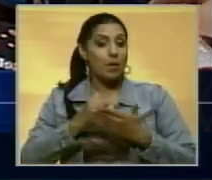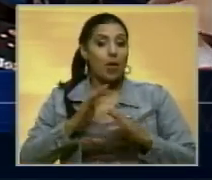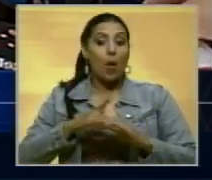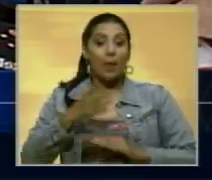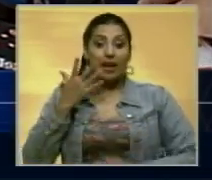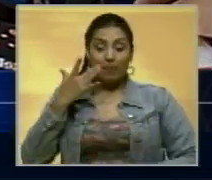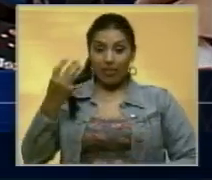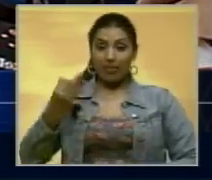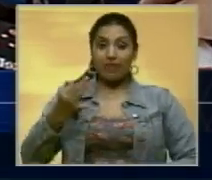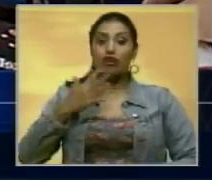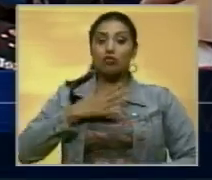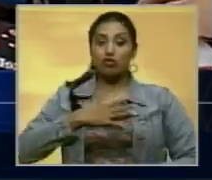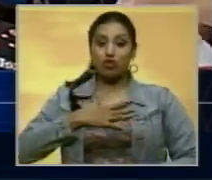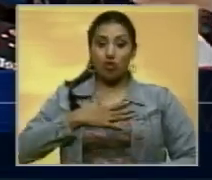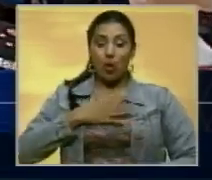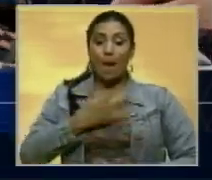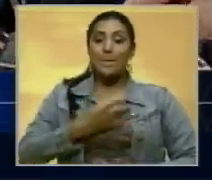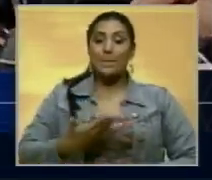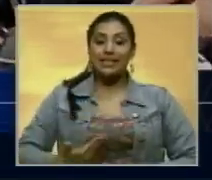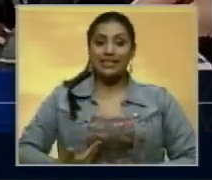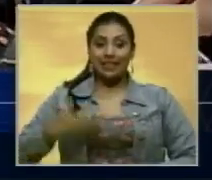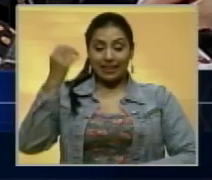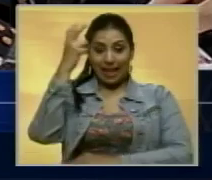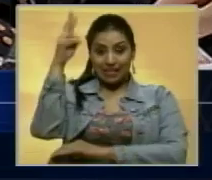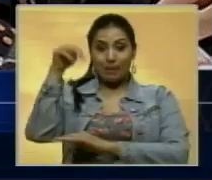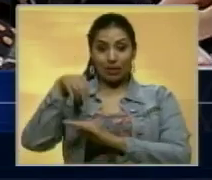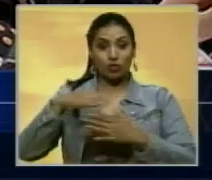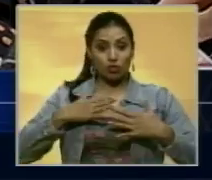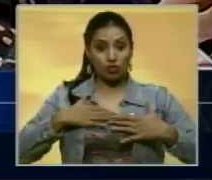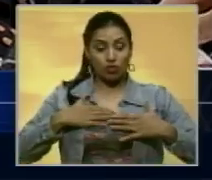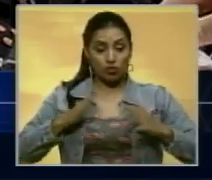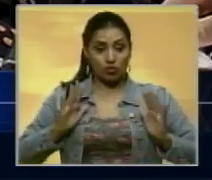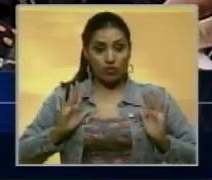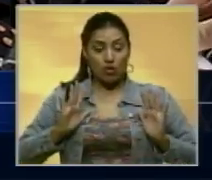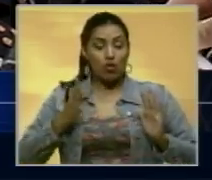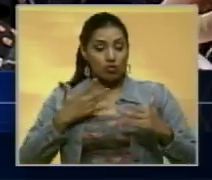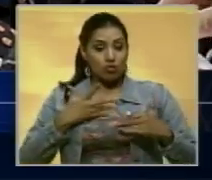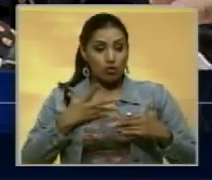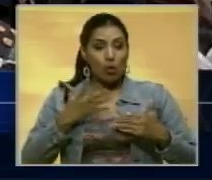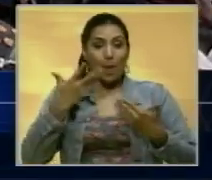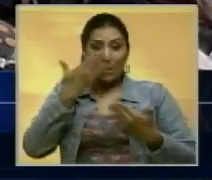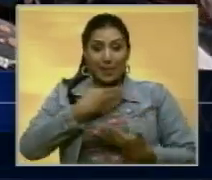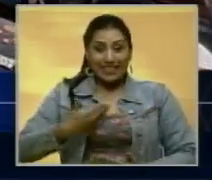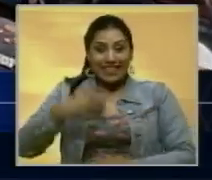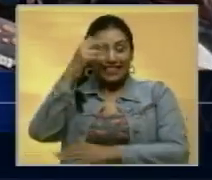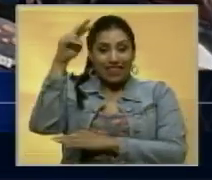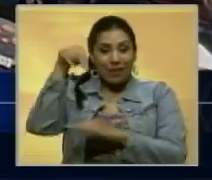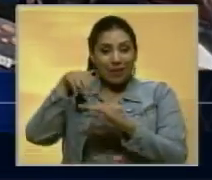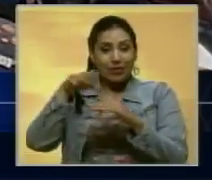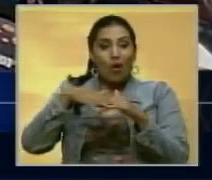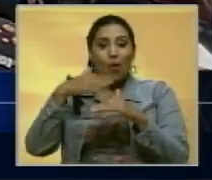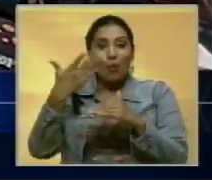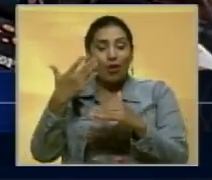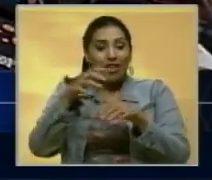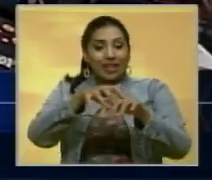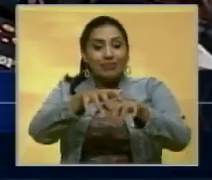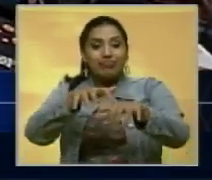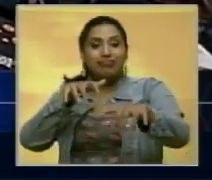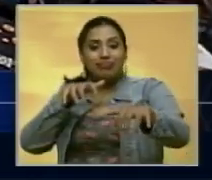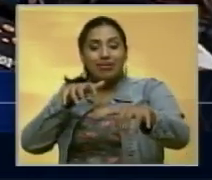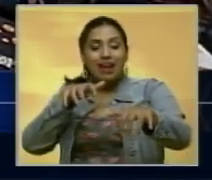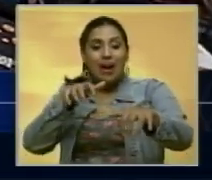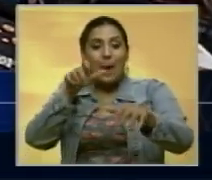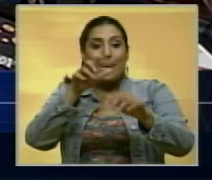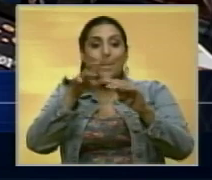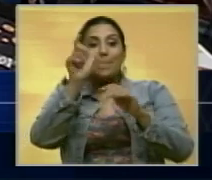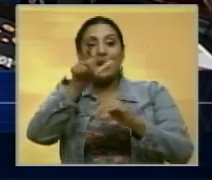si bien es cierto, yo soy el presidente de la Asamblea Nacional, yo soy presidente de la Asamblea Nacional porque la mayoría parlamentaria a la